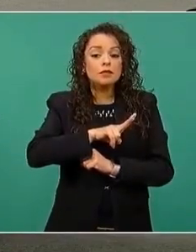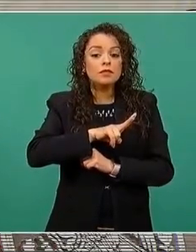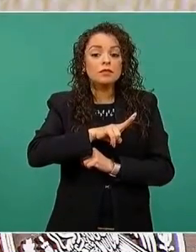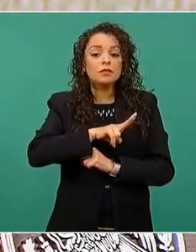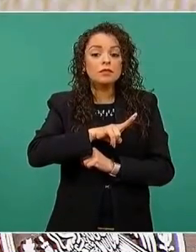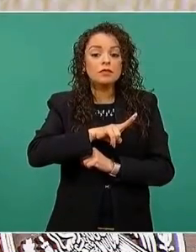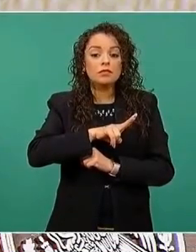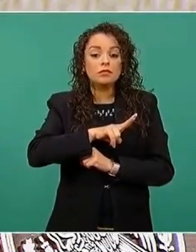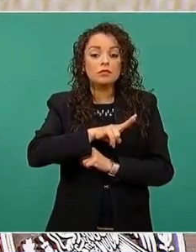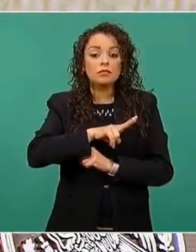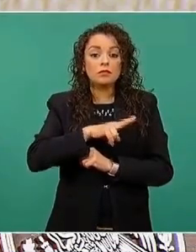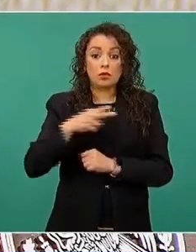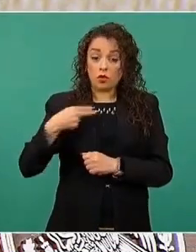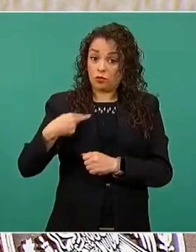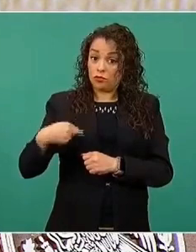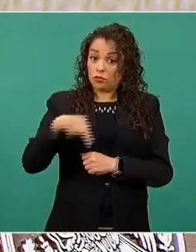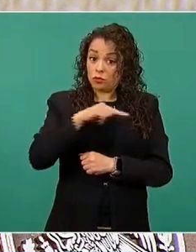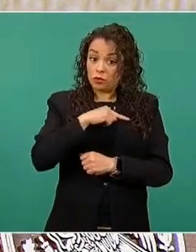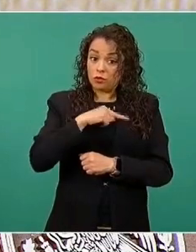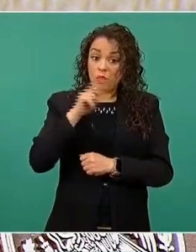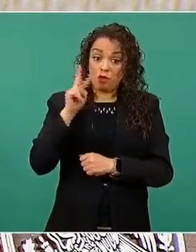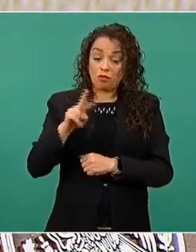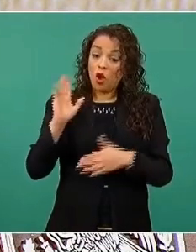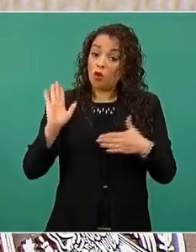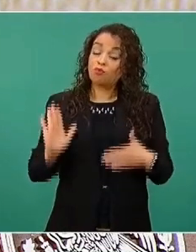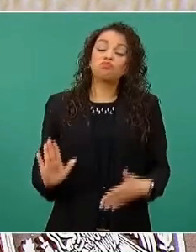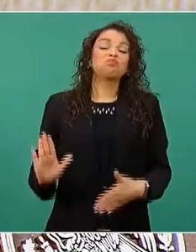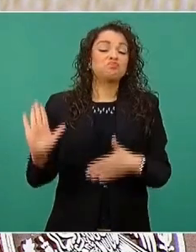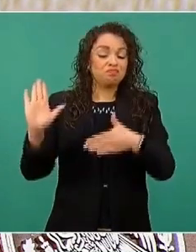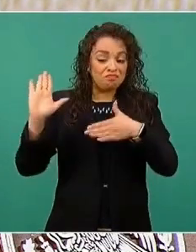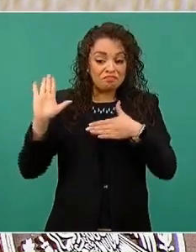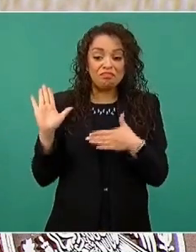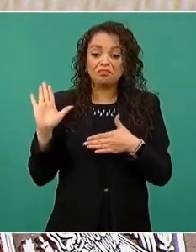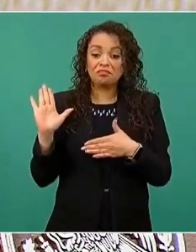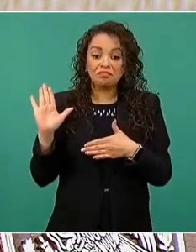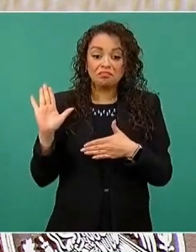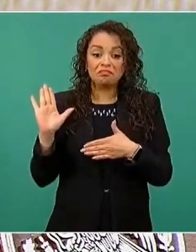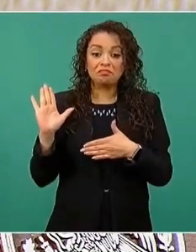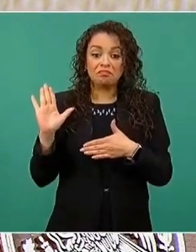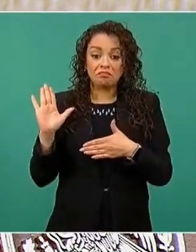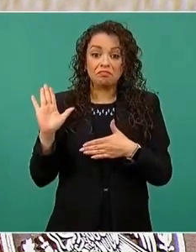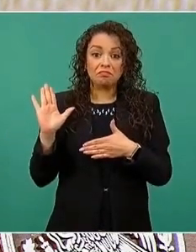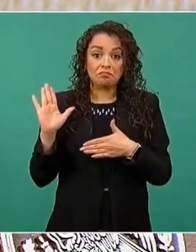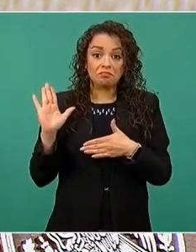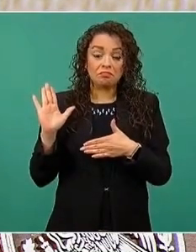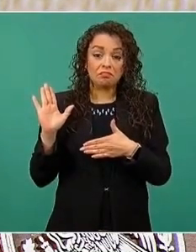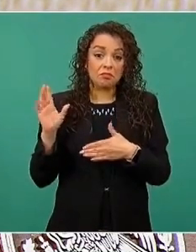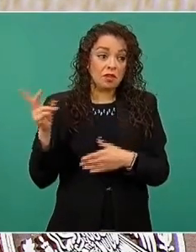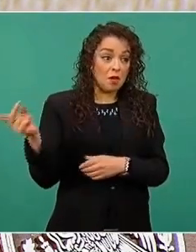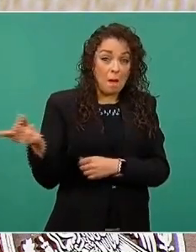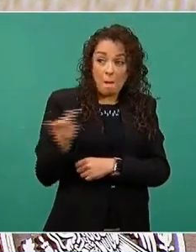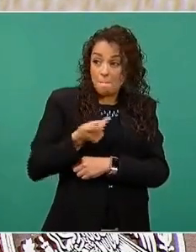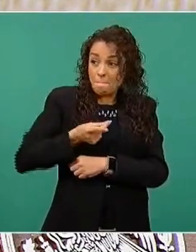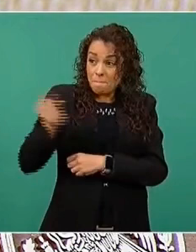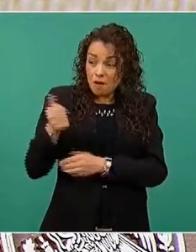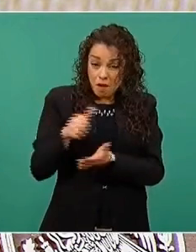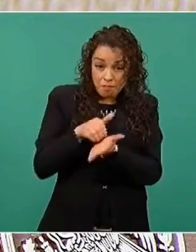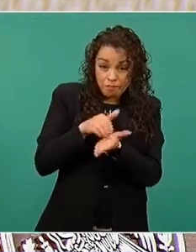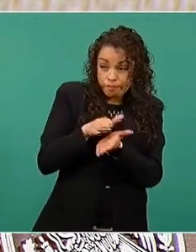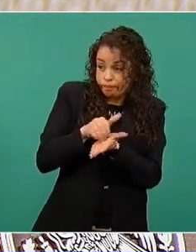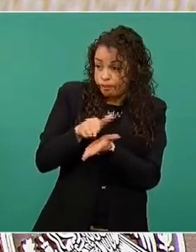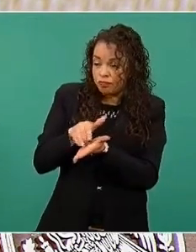empeñada nuestra palabra de que no van a haber despidos, de que